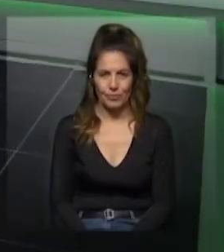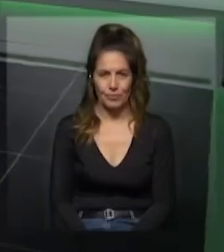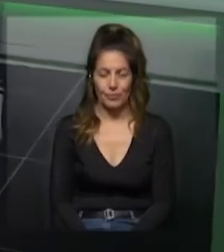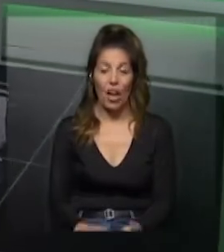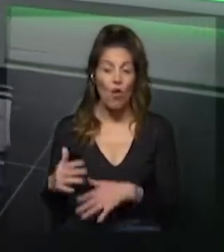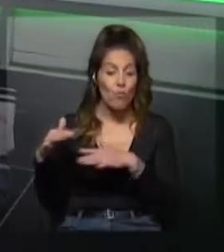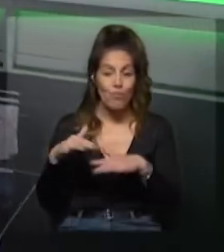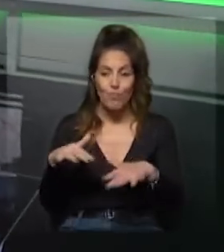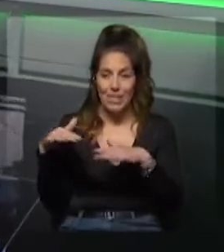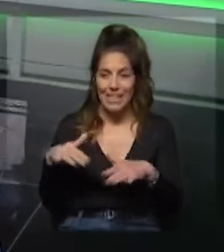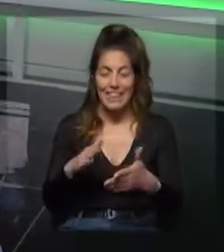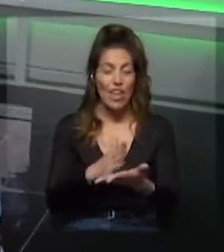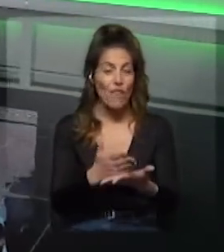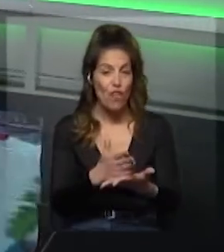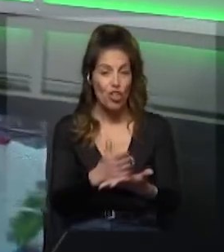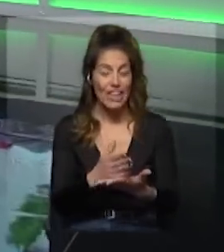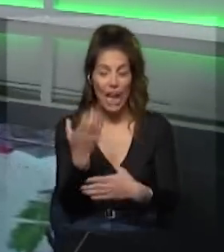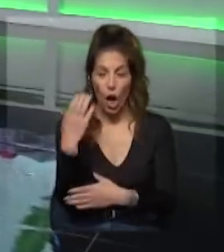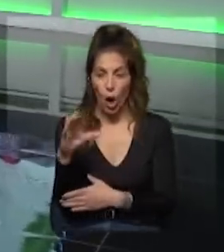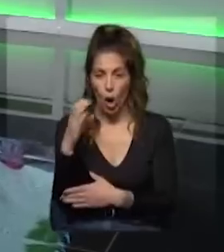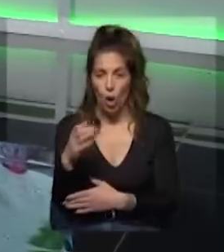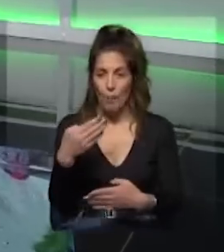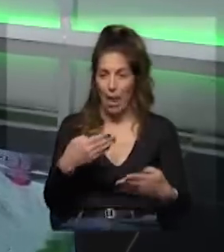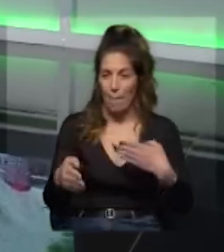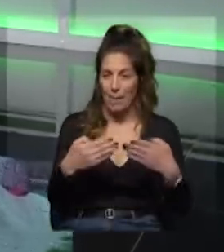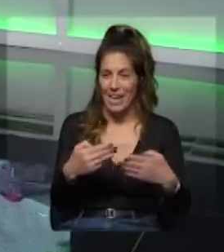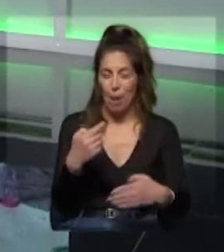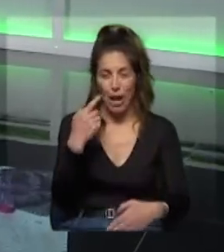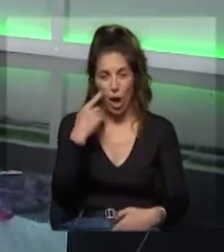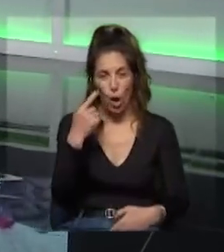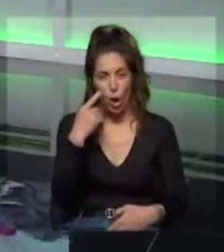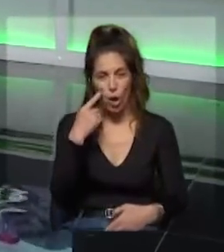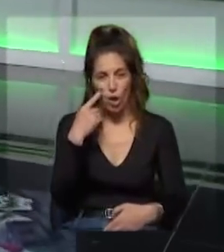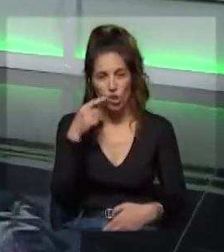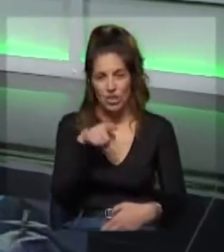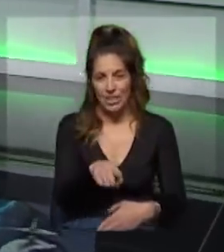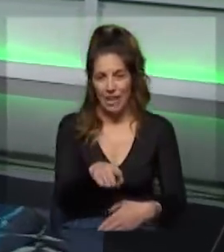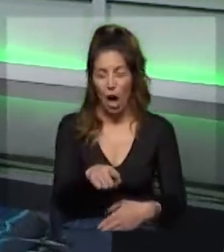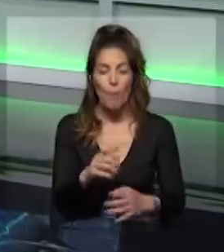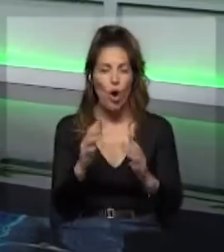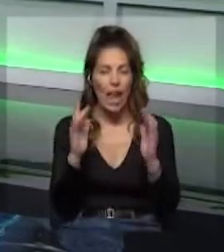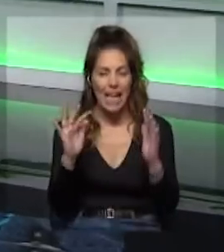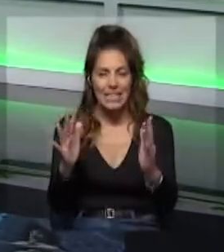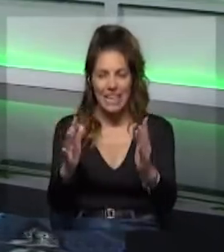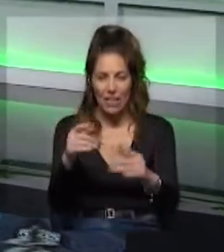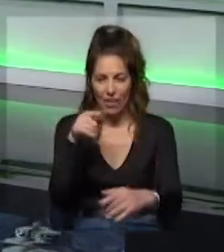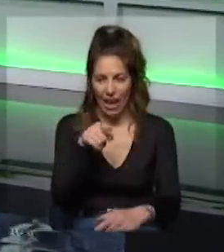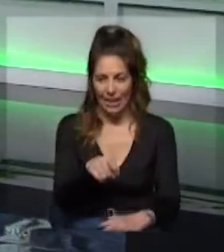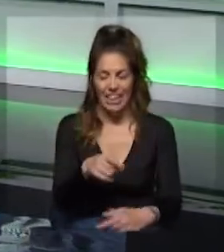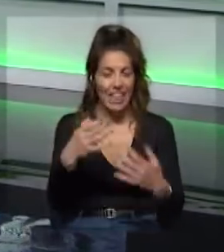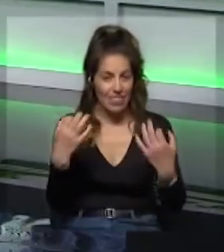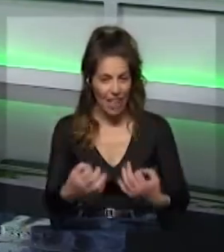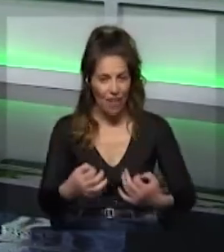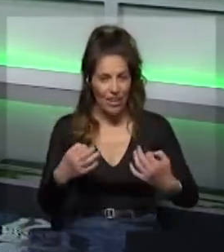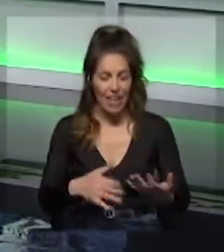migrantes en la frontera de Colombia y Panamá conocida como el tapón del Darién por la selva que allí hay y que realmente